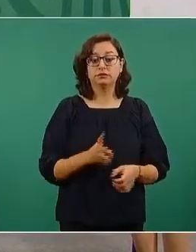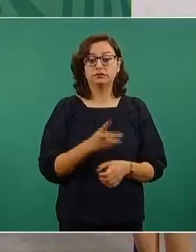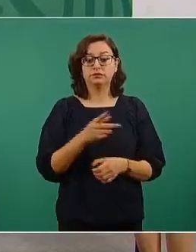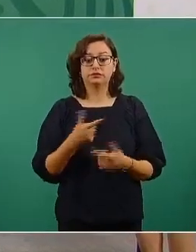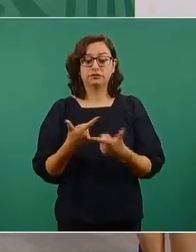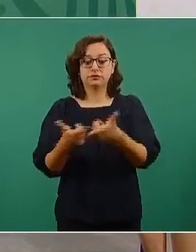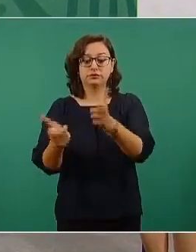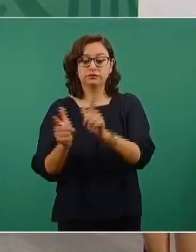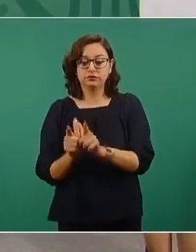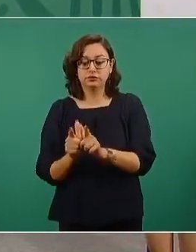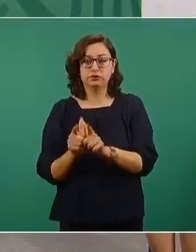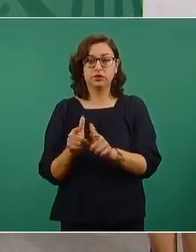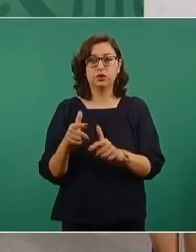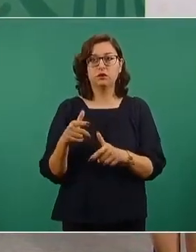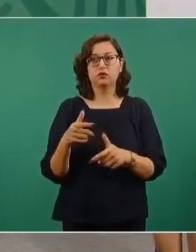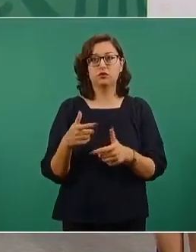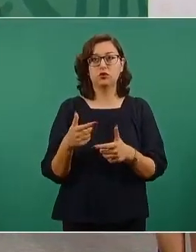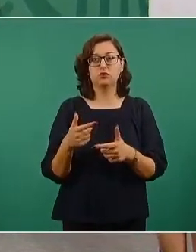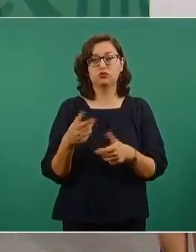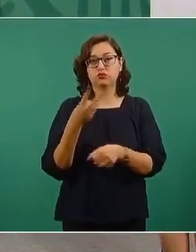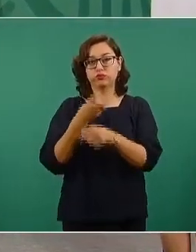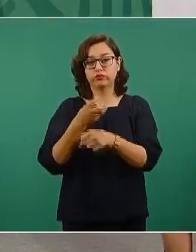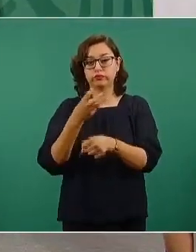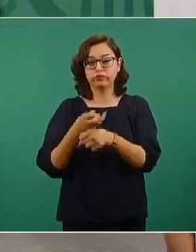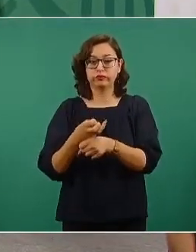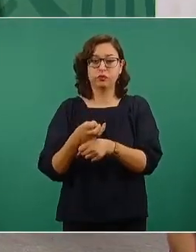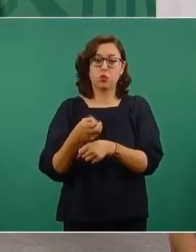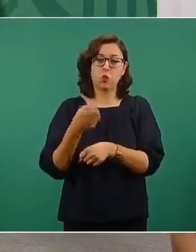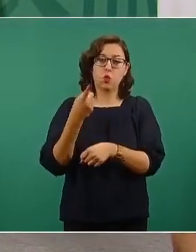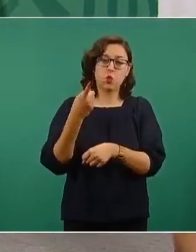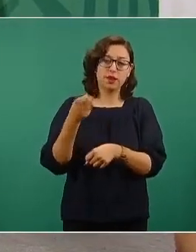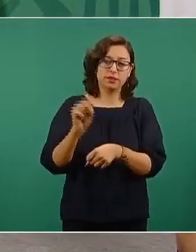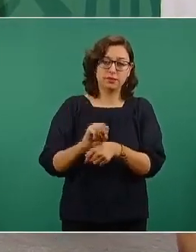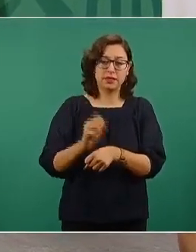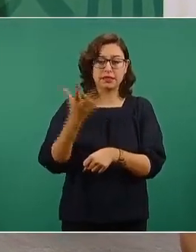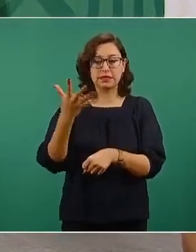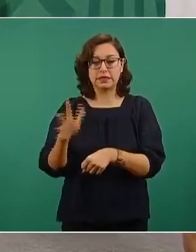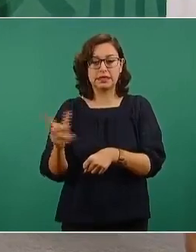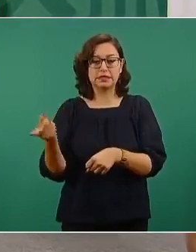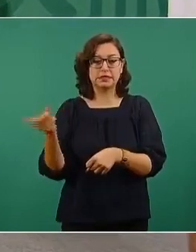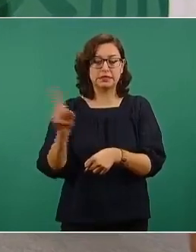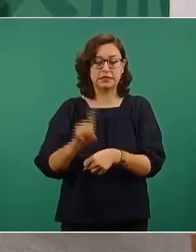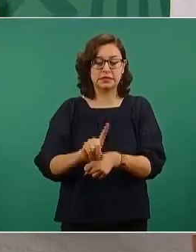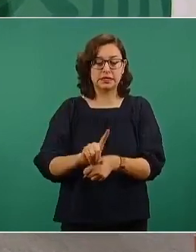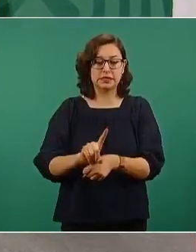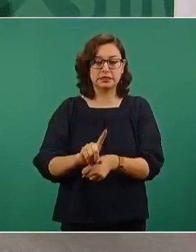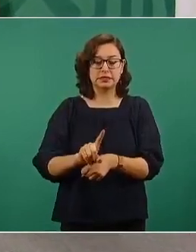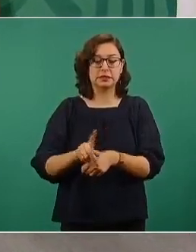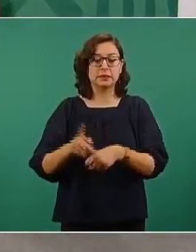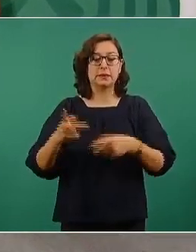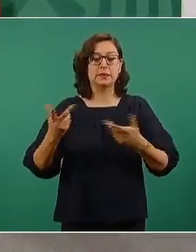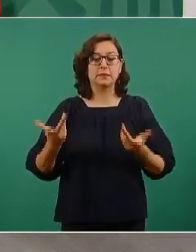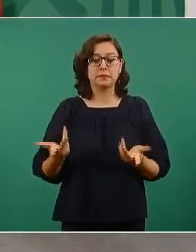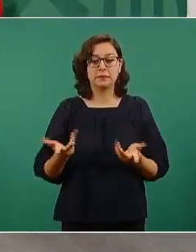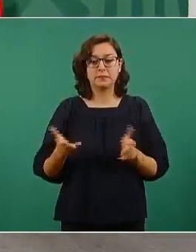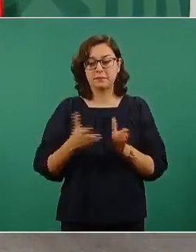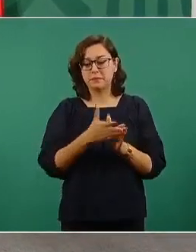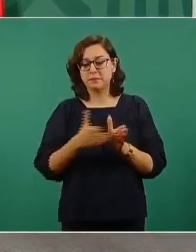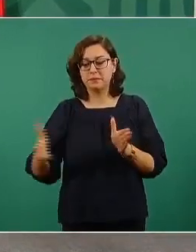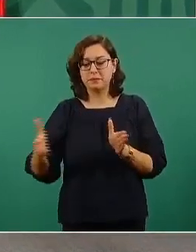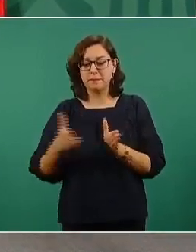como una semana, 10 días, a vacunar a todos los trabajadores